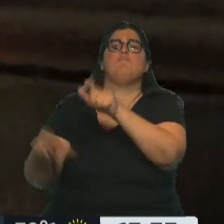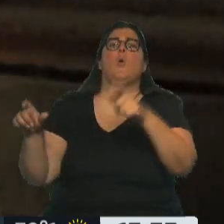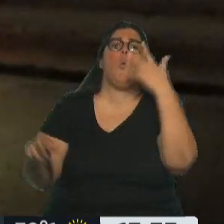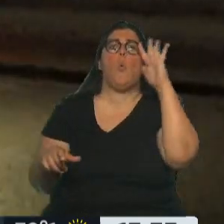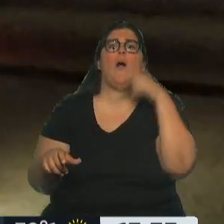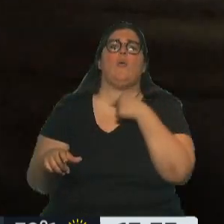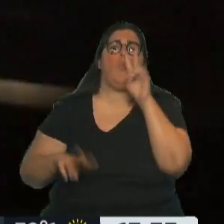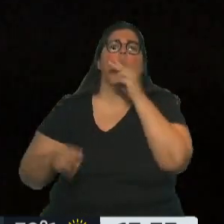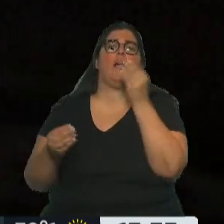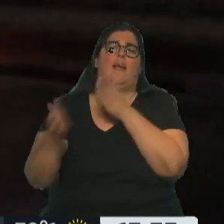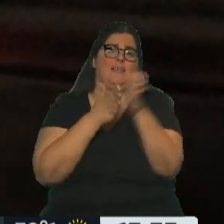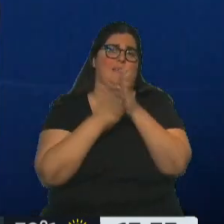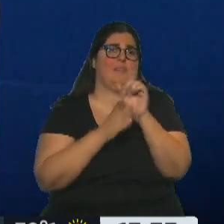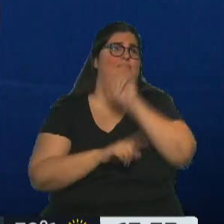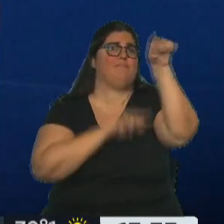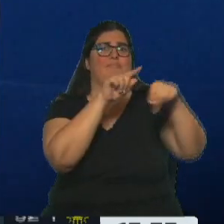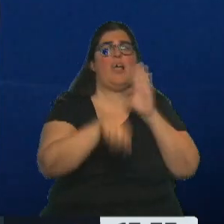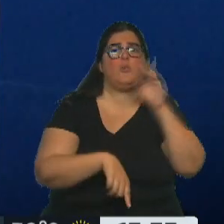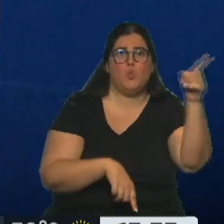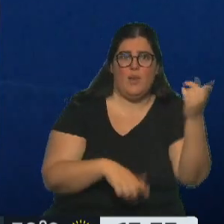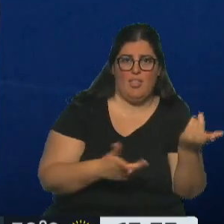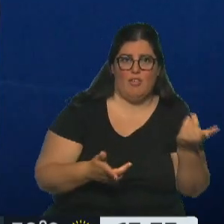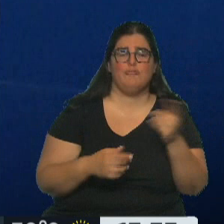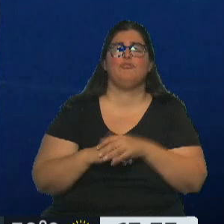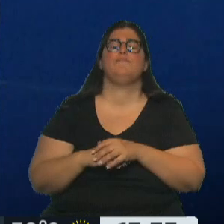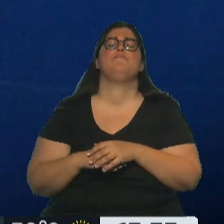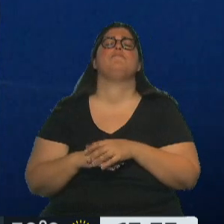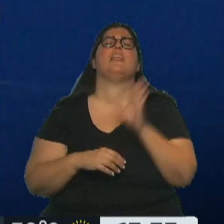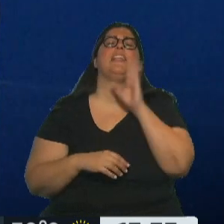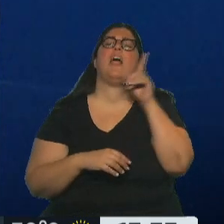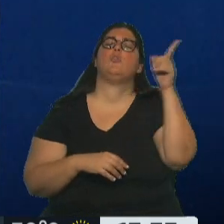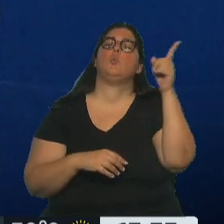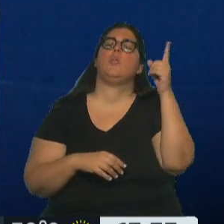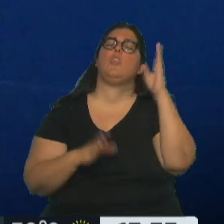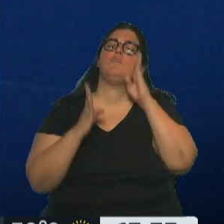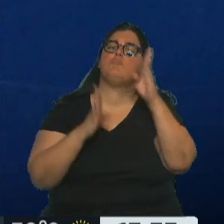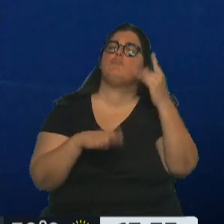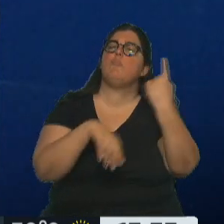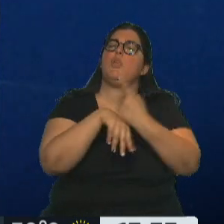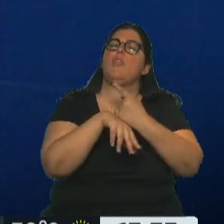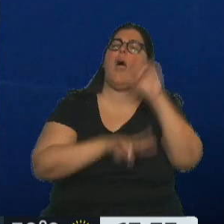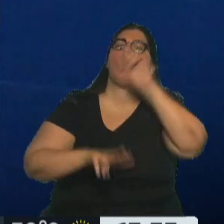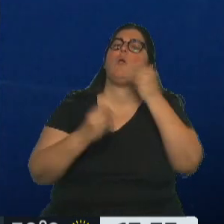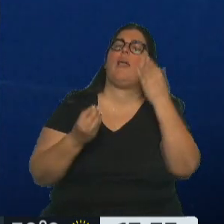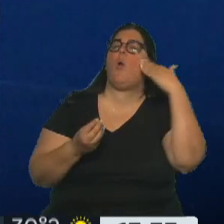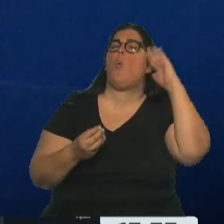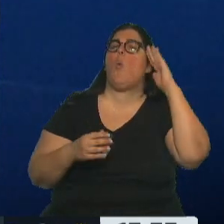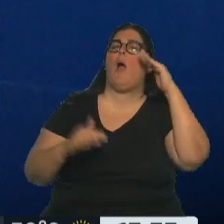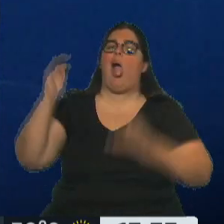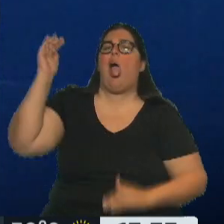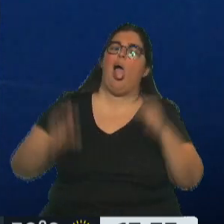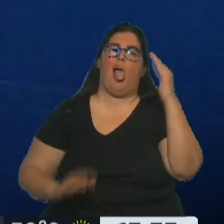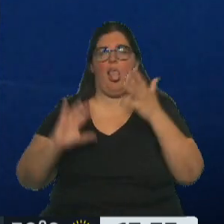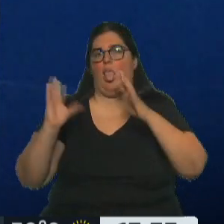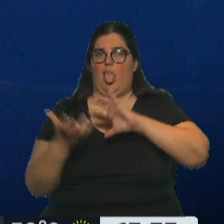emigrar. Para Estados Unidos, la política o la prioridad de desestabilizar a Cuba sigue